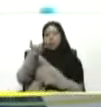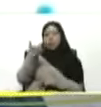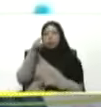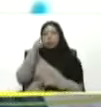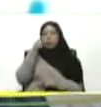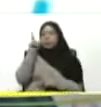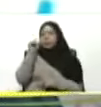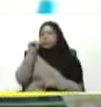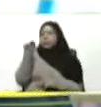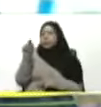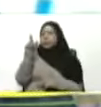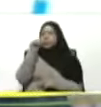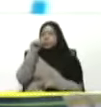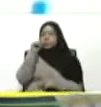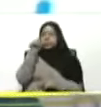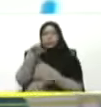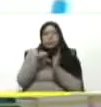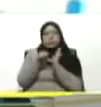Humberto Clark. ¿Dónde está Humberto?